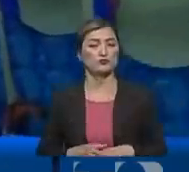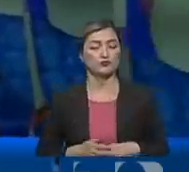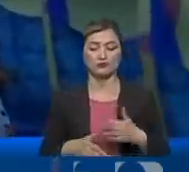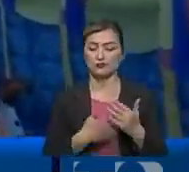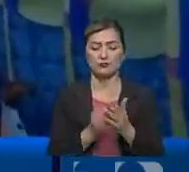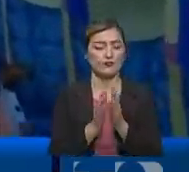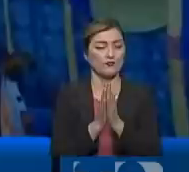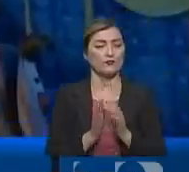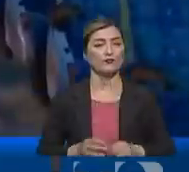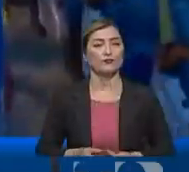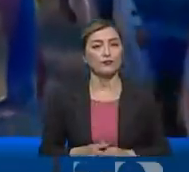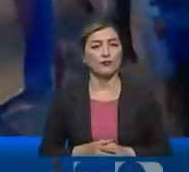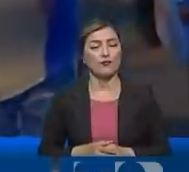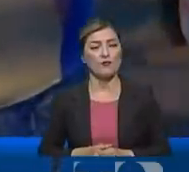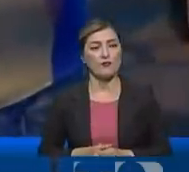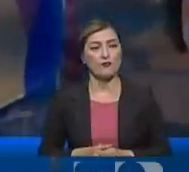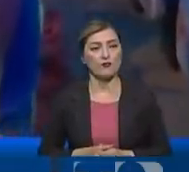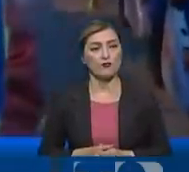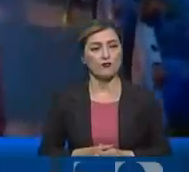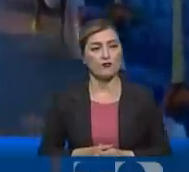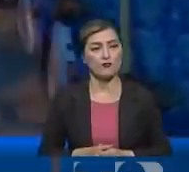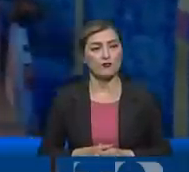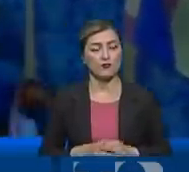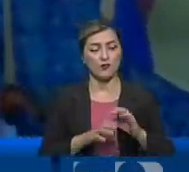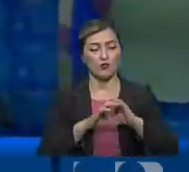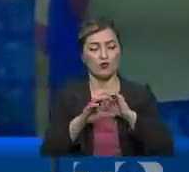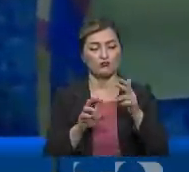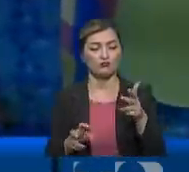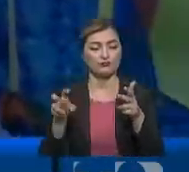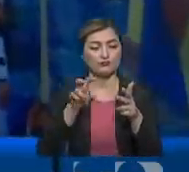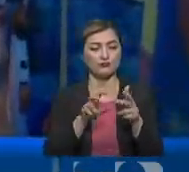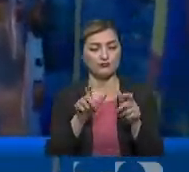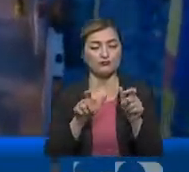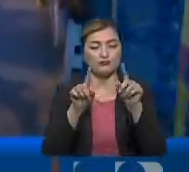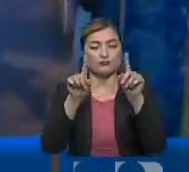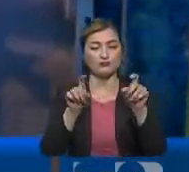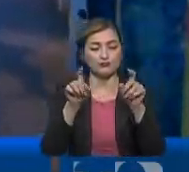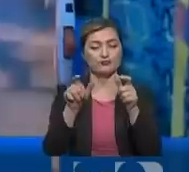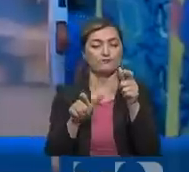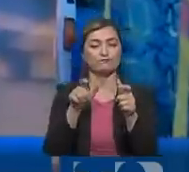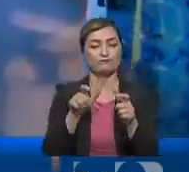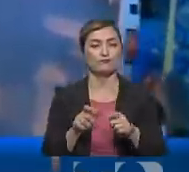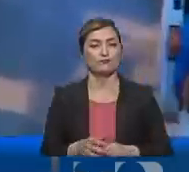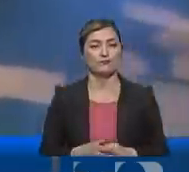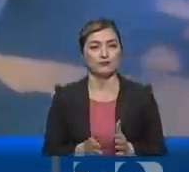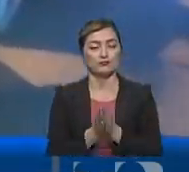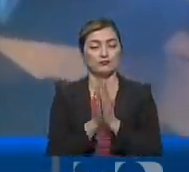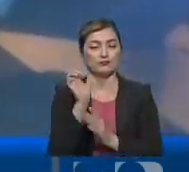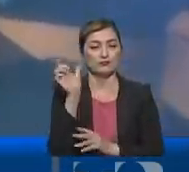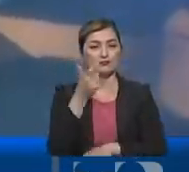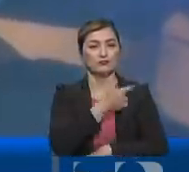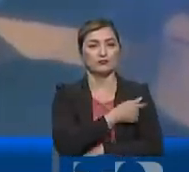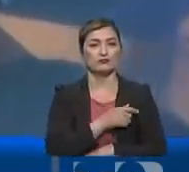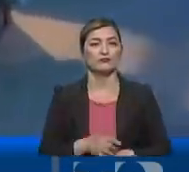A todos los pasajeros, porque vamos en este momento a subirnos precisamente a esta unidad para consultarles a algunos de los pasajeros, a ver si les han pedido el carnet